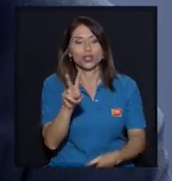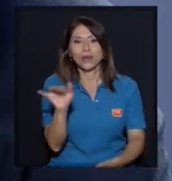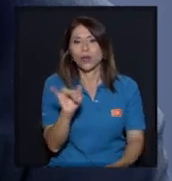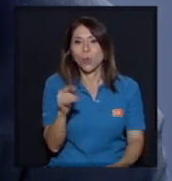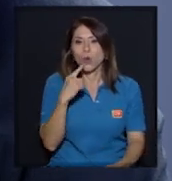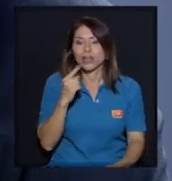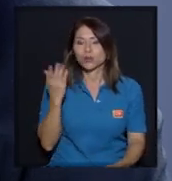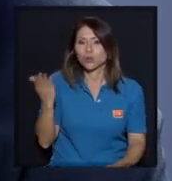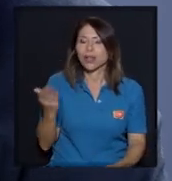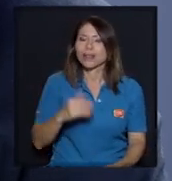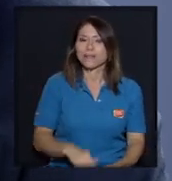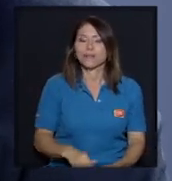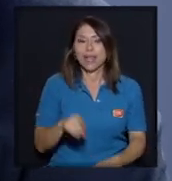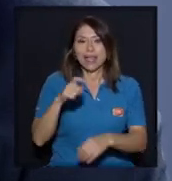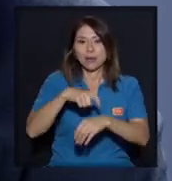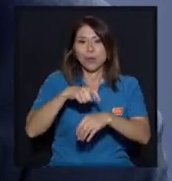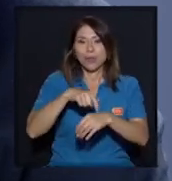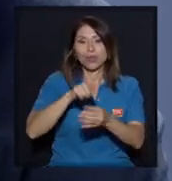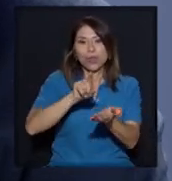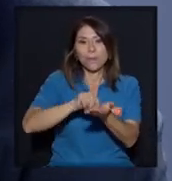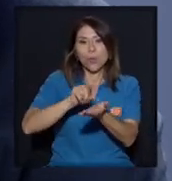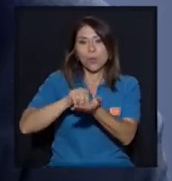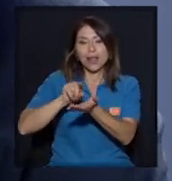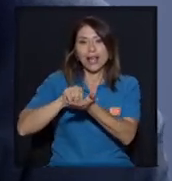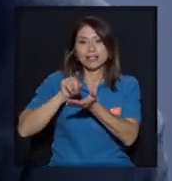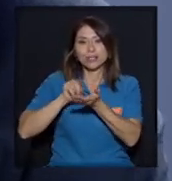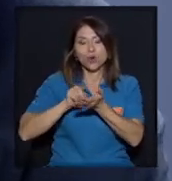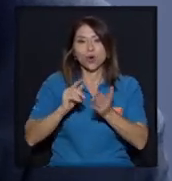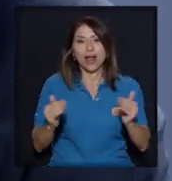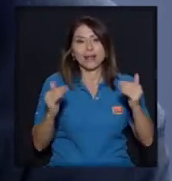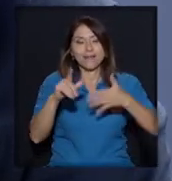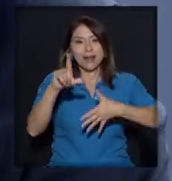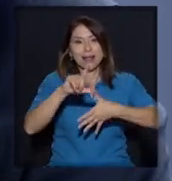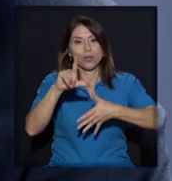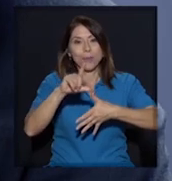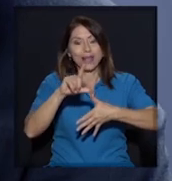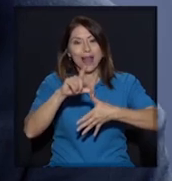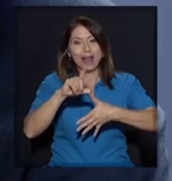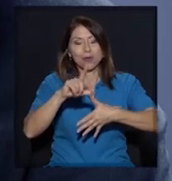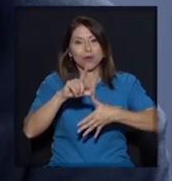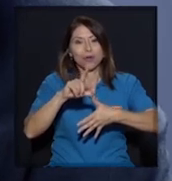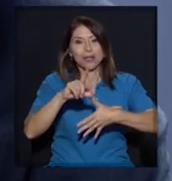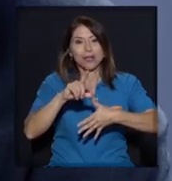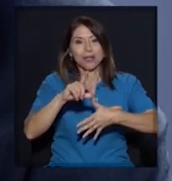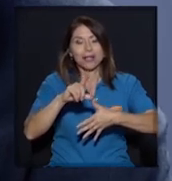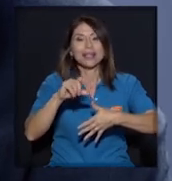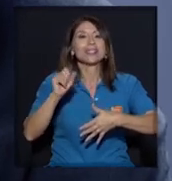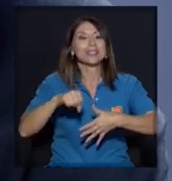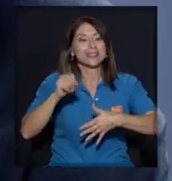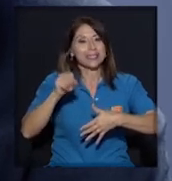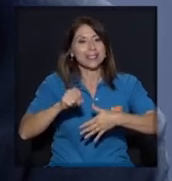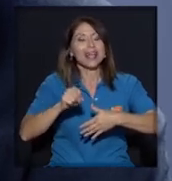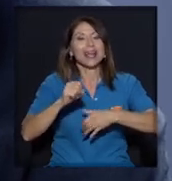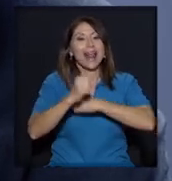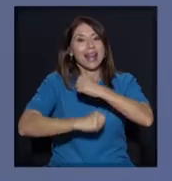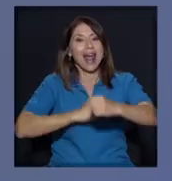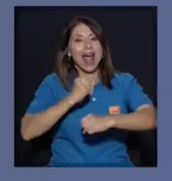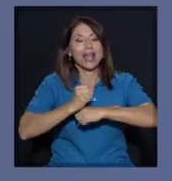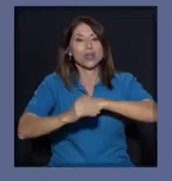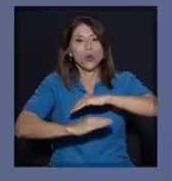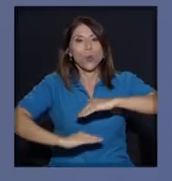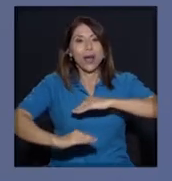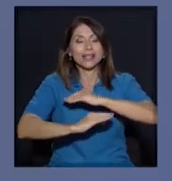En el momento de publicación, por lo menos a nivel latinoamericano, sí era el año base más reciente que